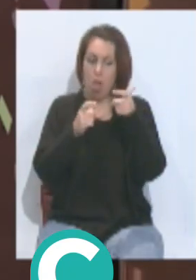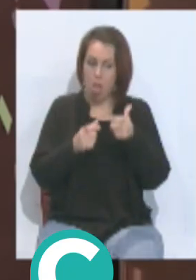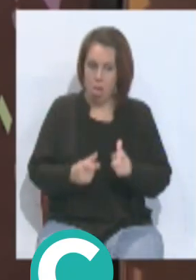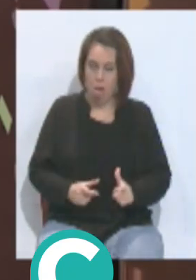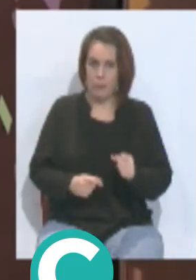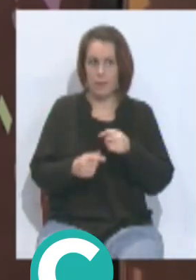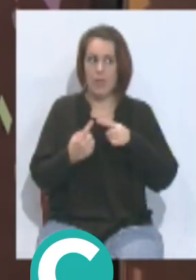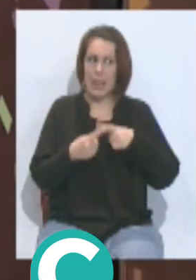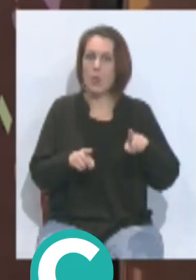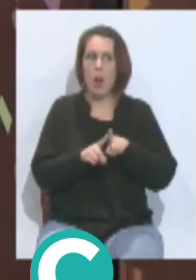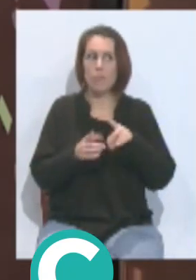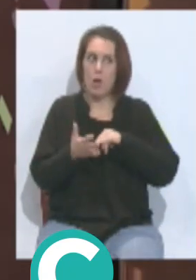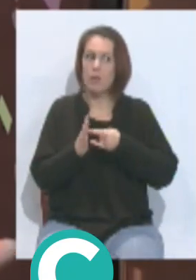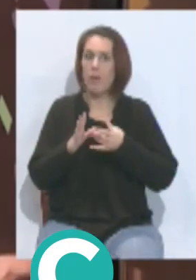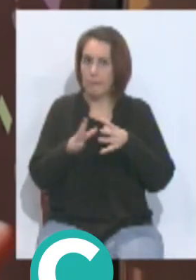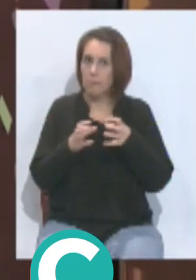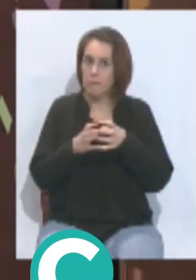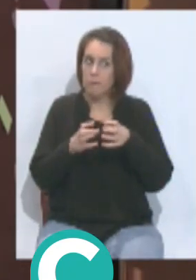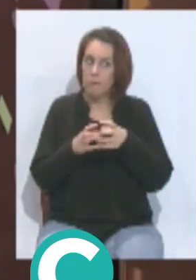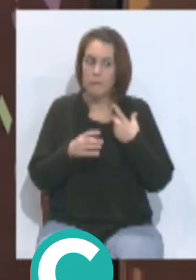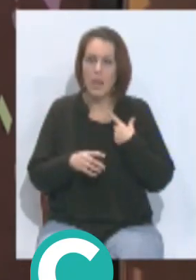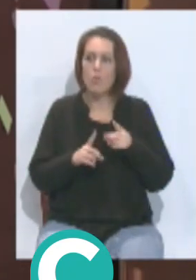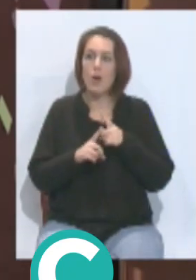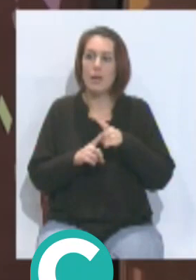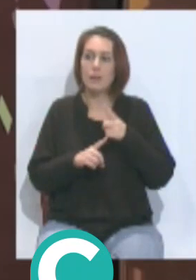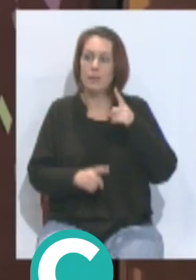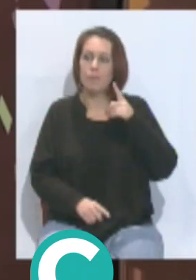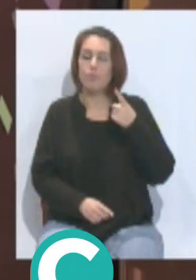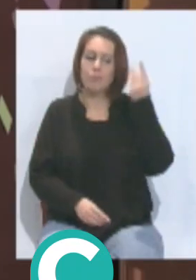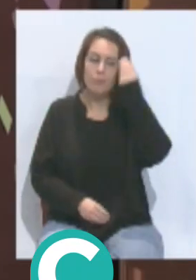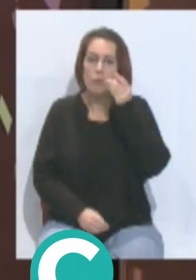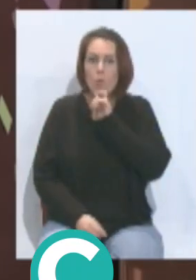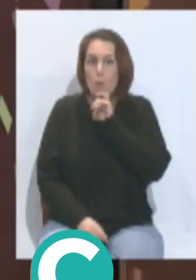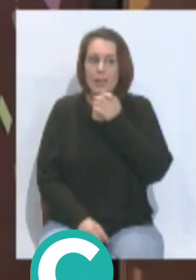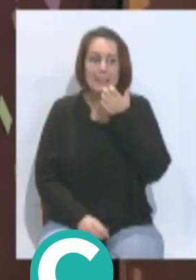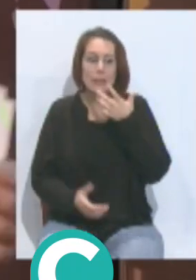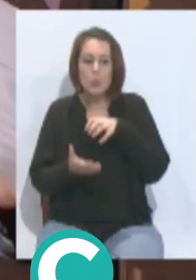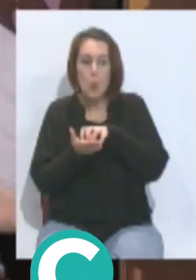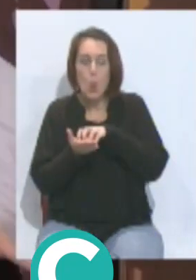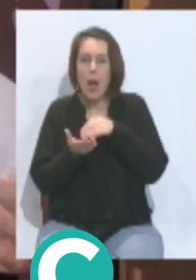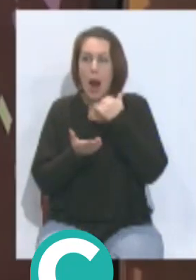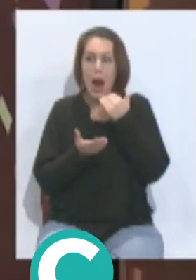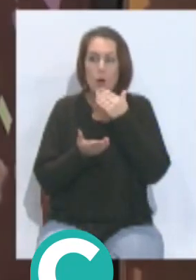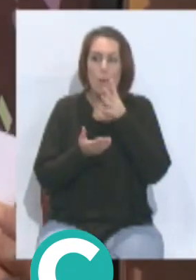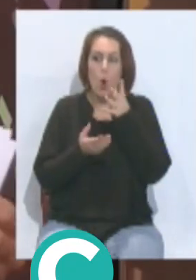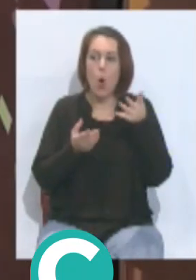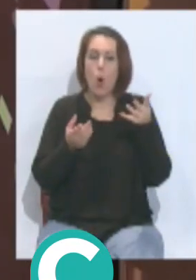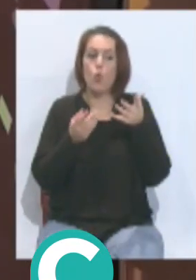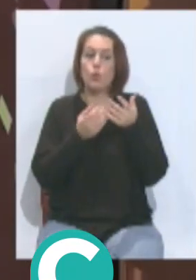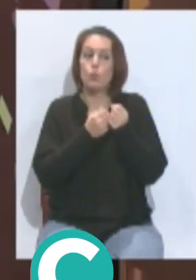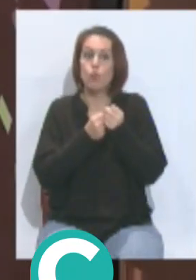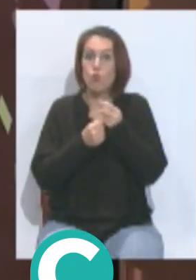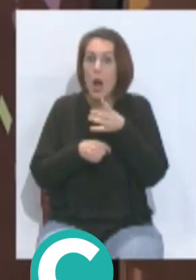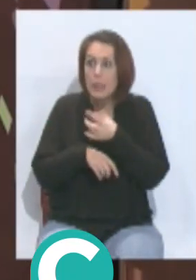yo creo que es un proyecto ambicioso que a priori no sé cómo os lo planteabais, si tenías algunas dudas de que por el volumen